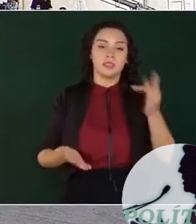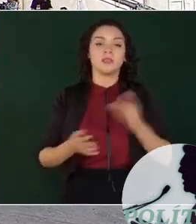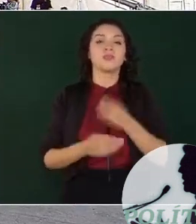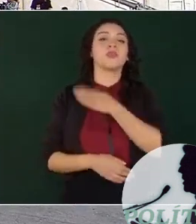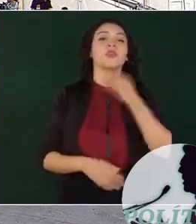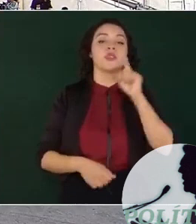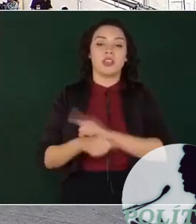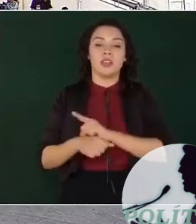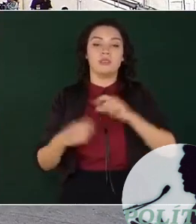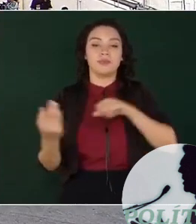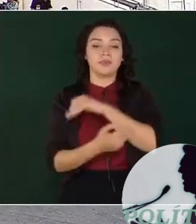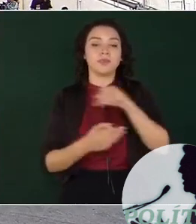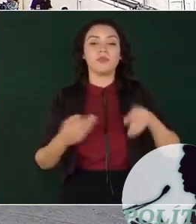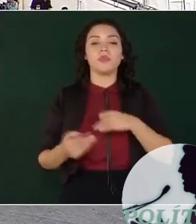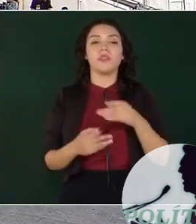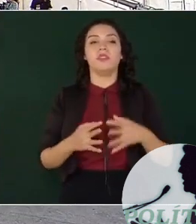Y luego